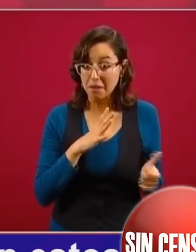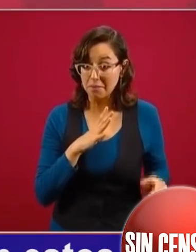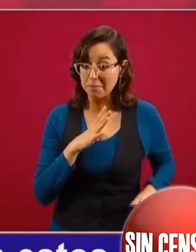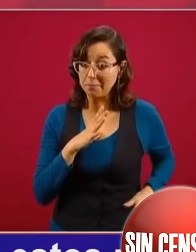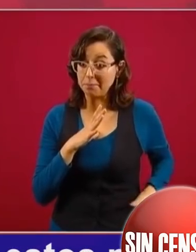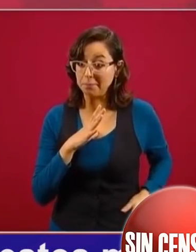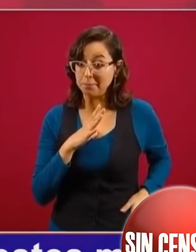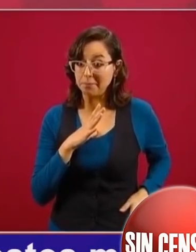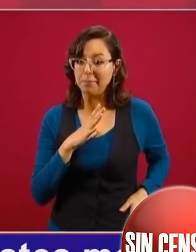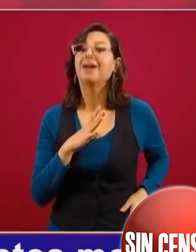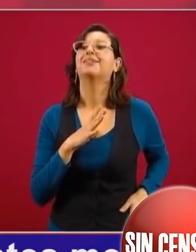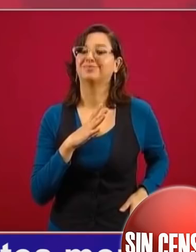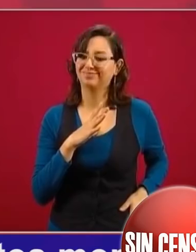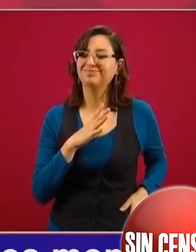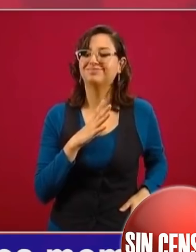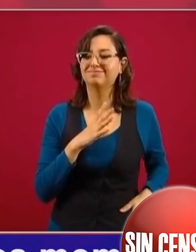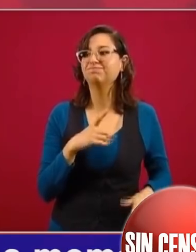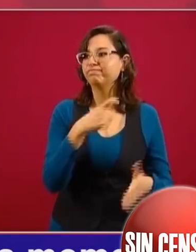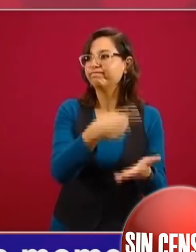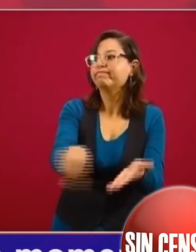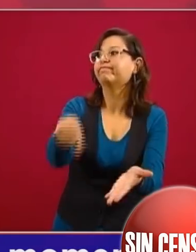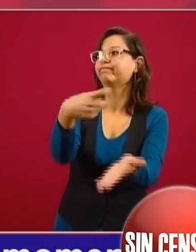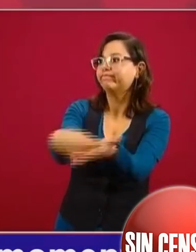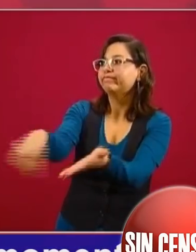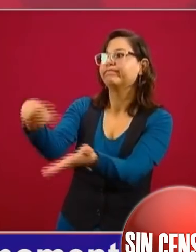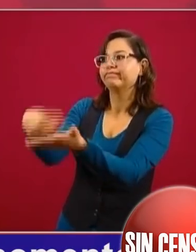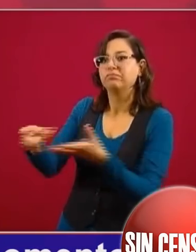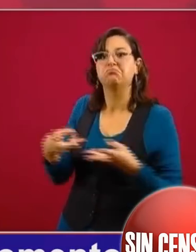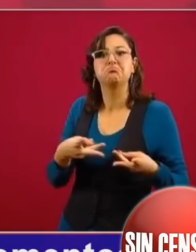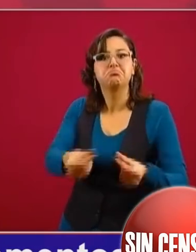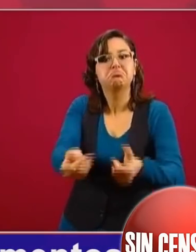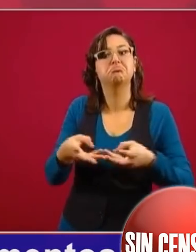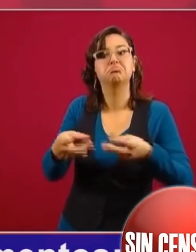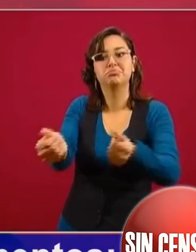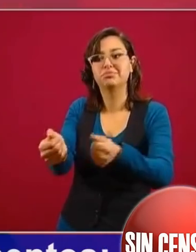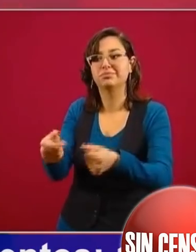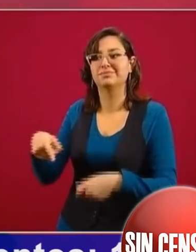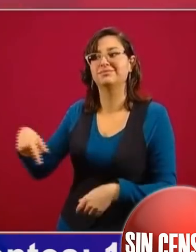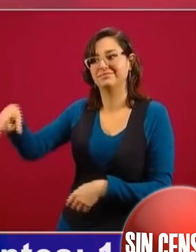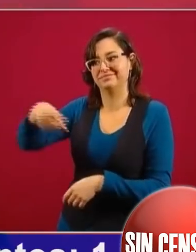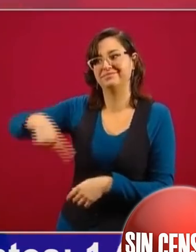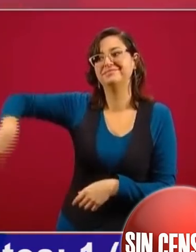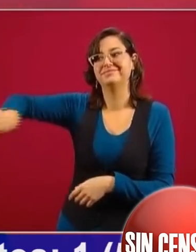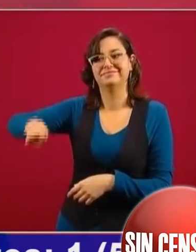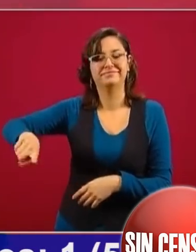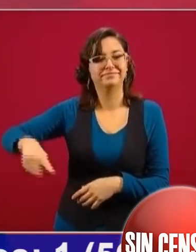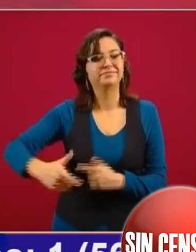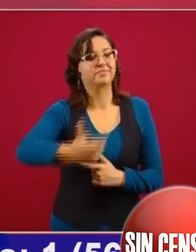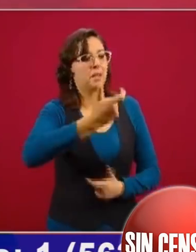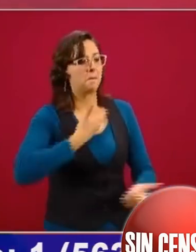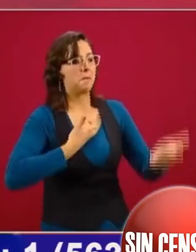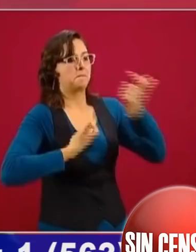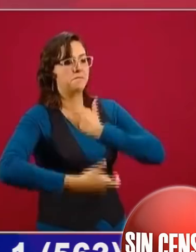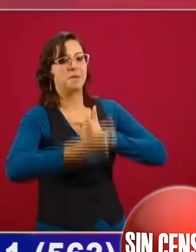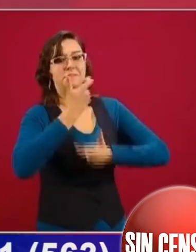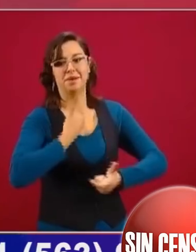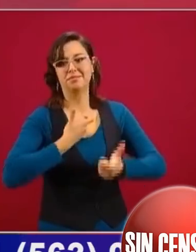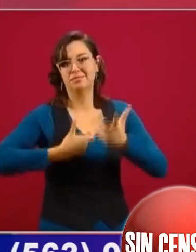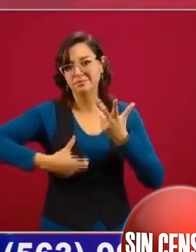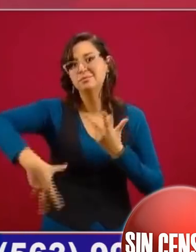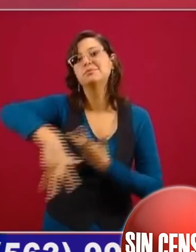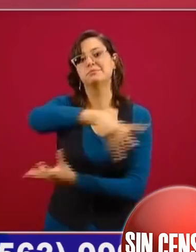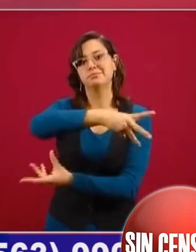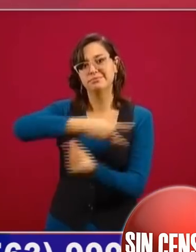va a comprar, y esto va a ayudar a la reactivación económica, porque se